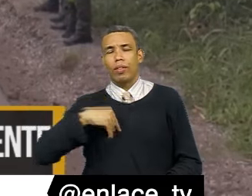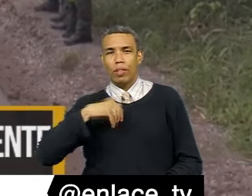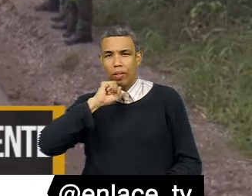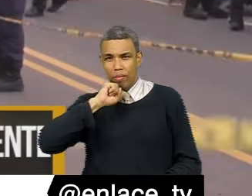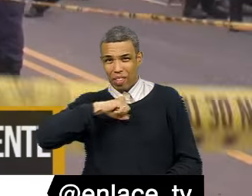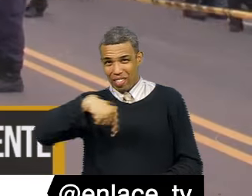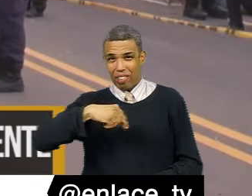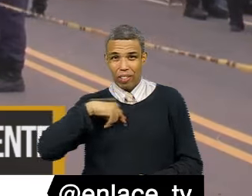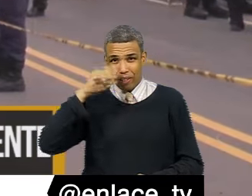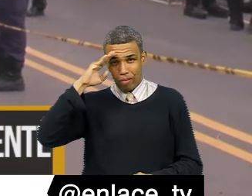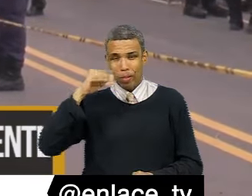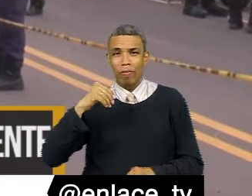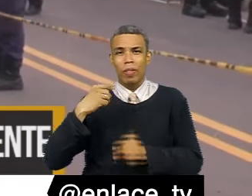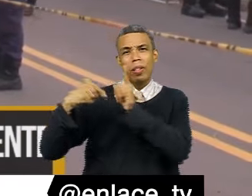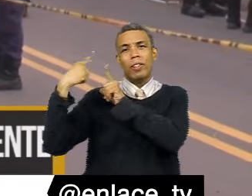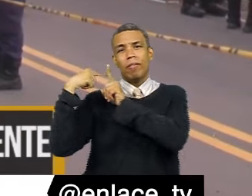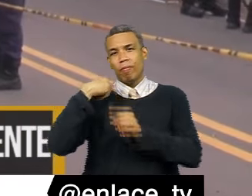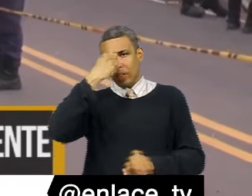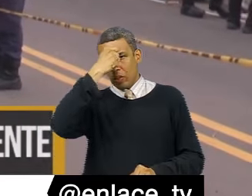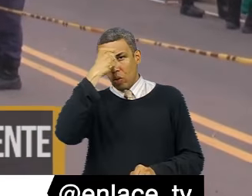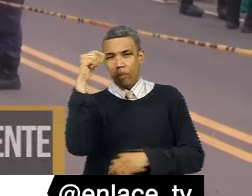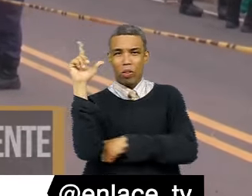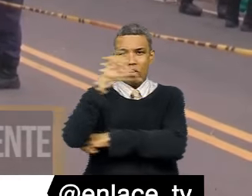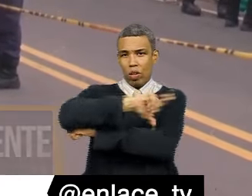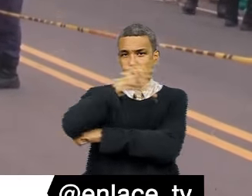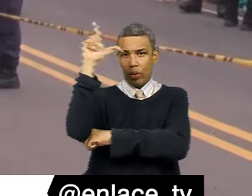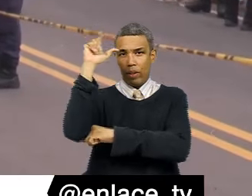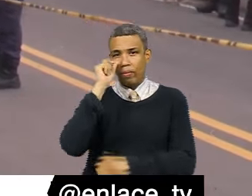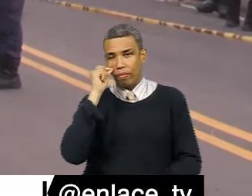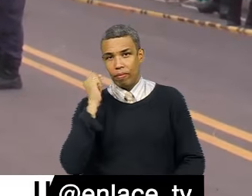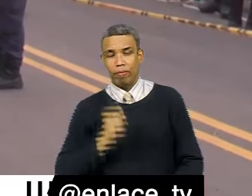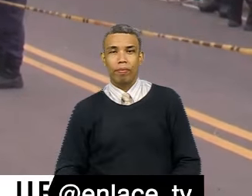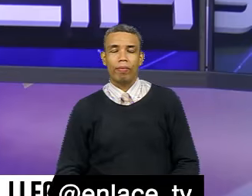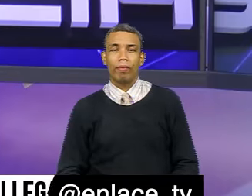hechos ocurridos sobre la vía que conduce al corregimiento del centro.